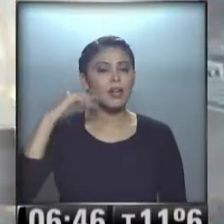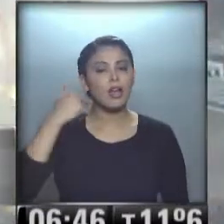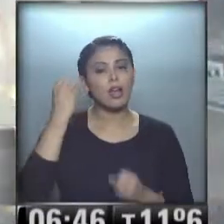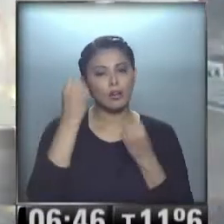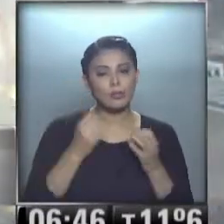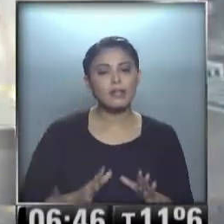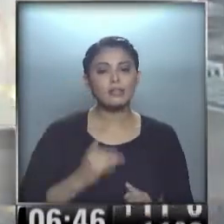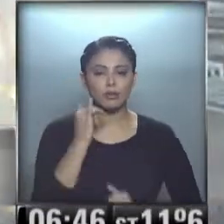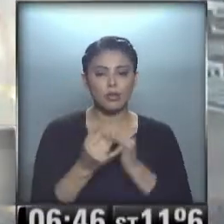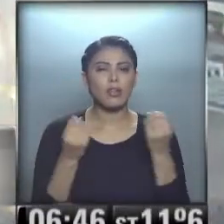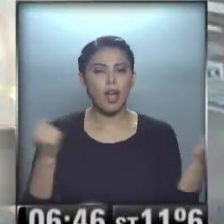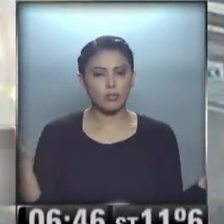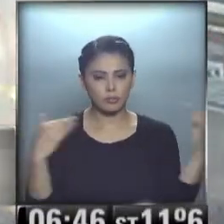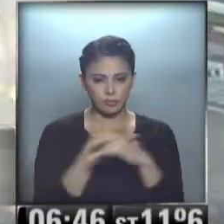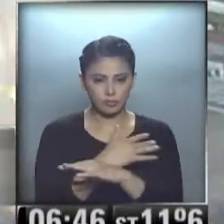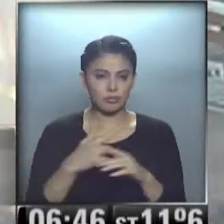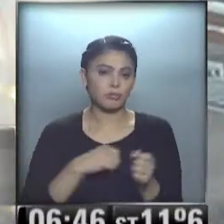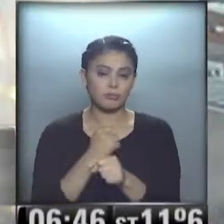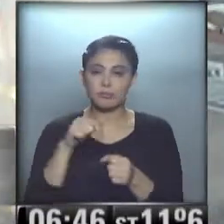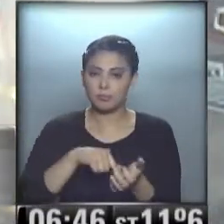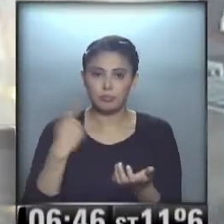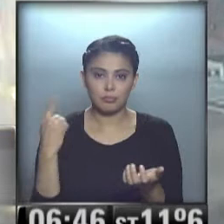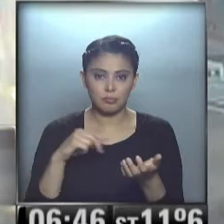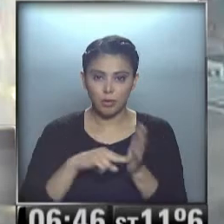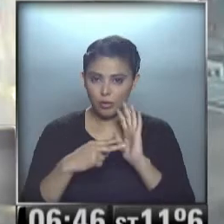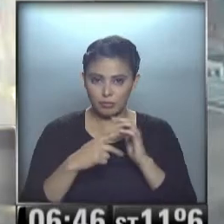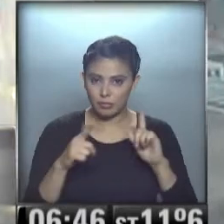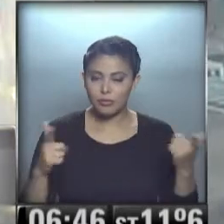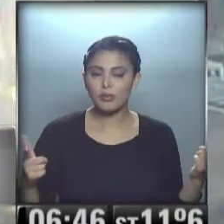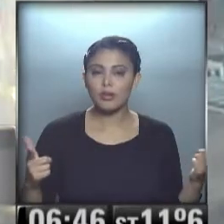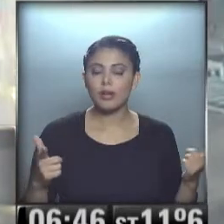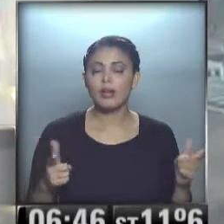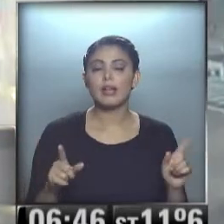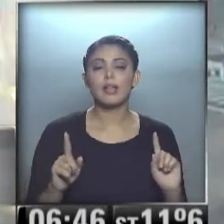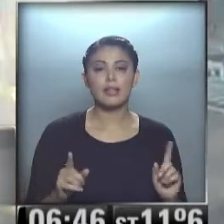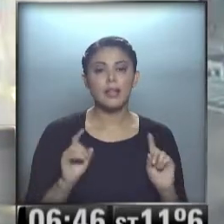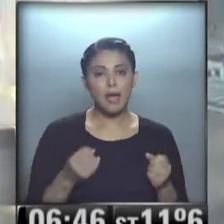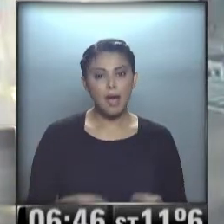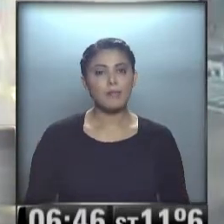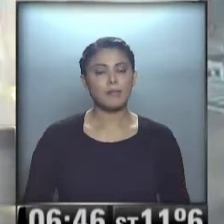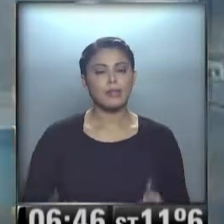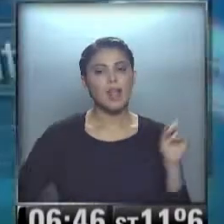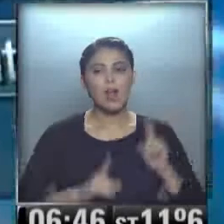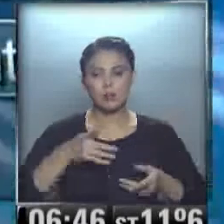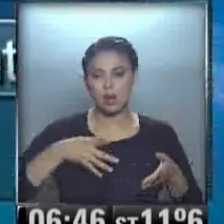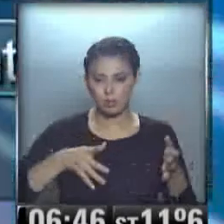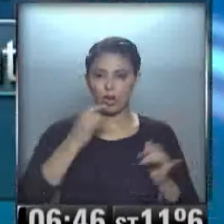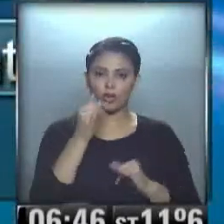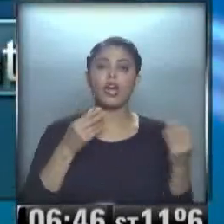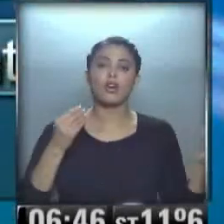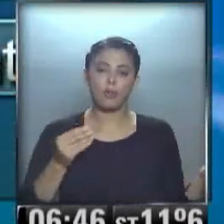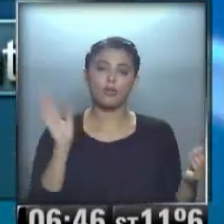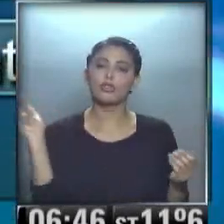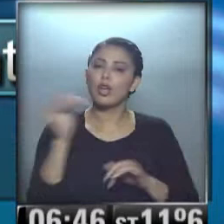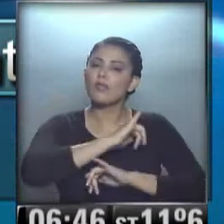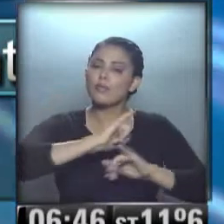el tránsito es intenso, pero sin dificultades en las principales avenidas. Vamos a ir entonces a transitar por algunas rutas del país, información